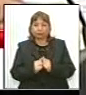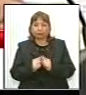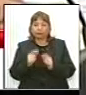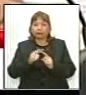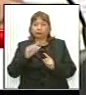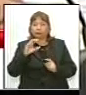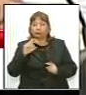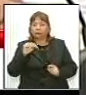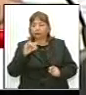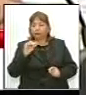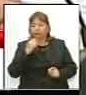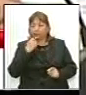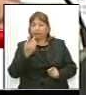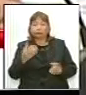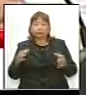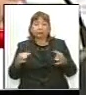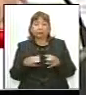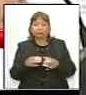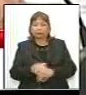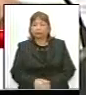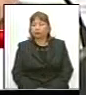según el reglamento del Congreso.